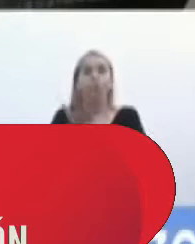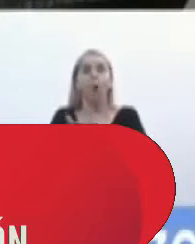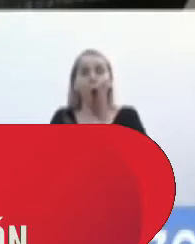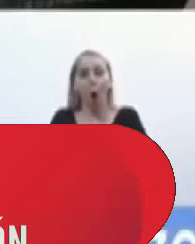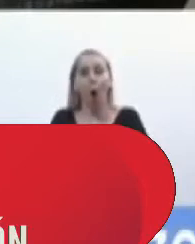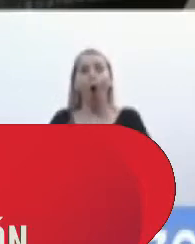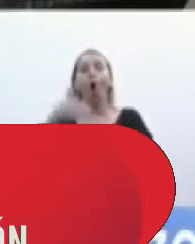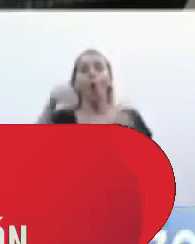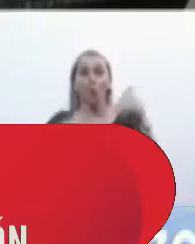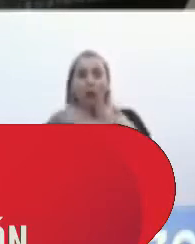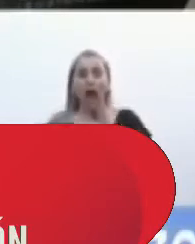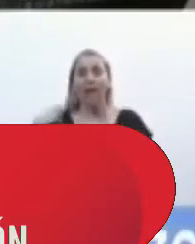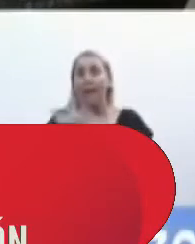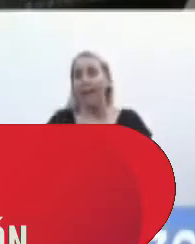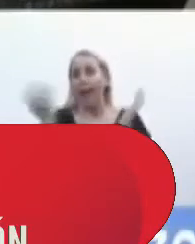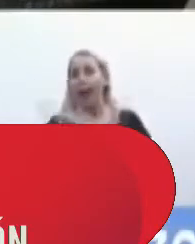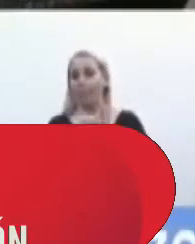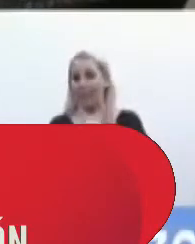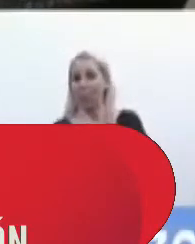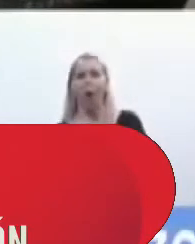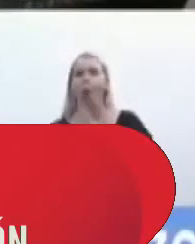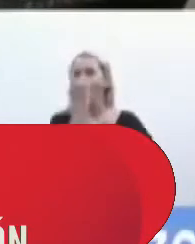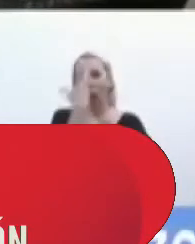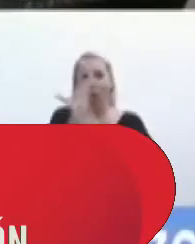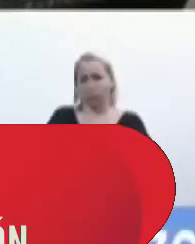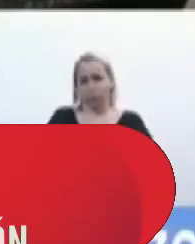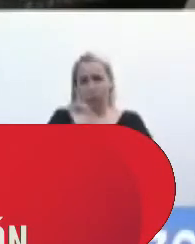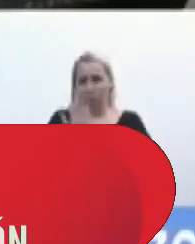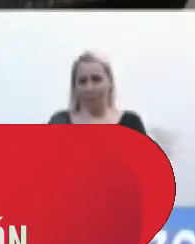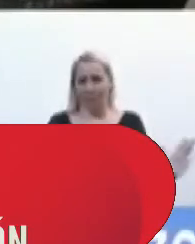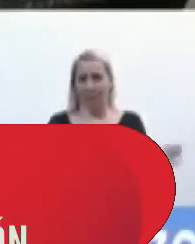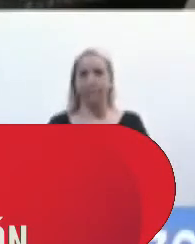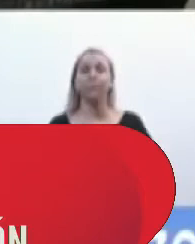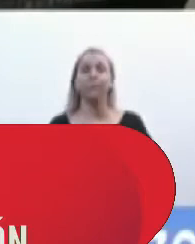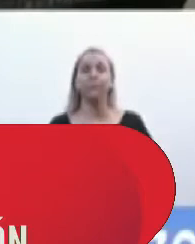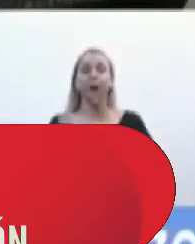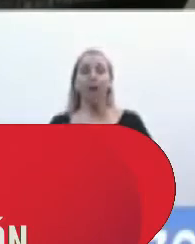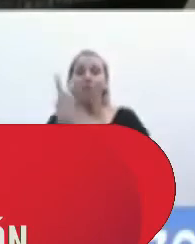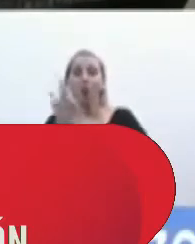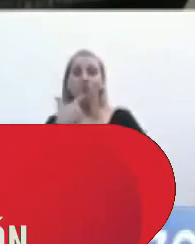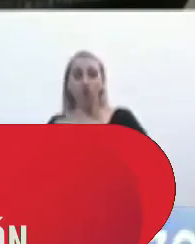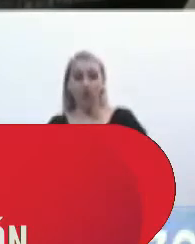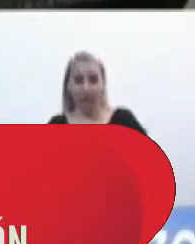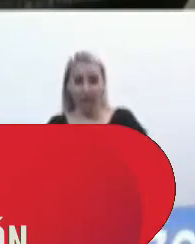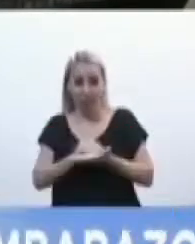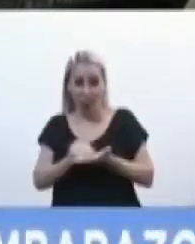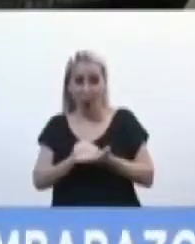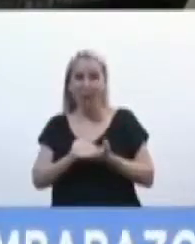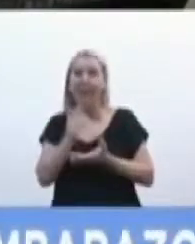30 de diciembre, cuando finalmente se convirtió en ley la interrupción voluntaria del